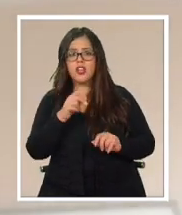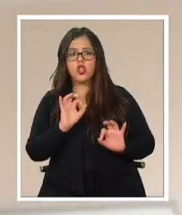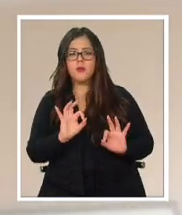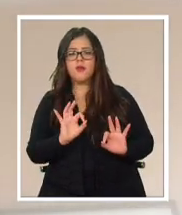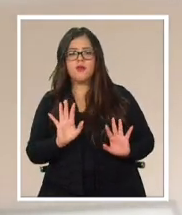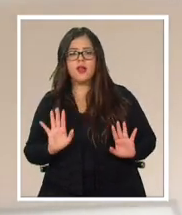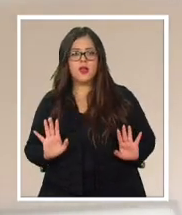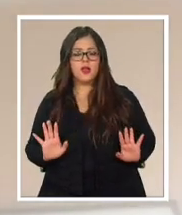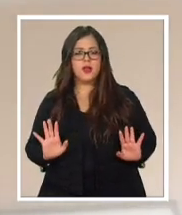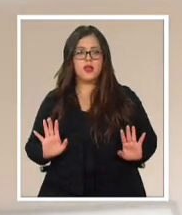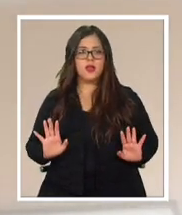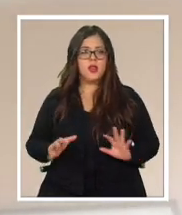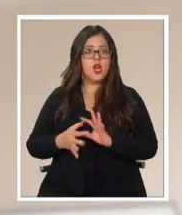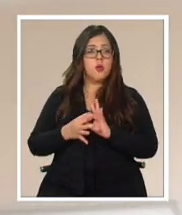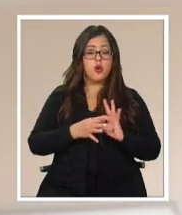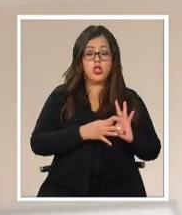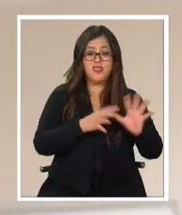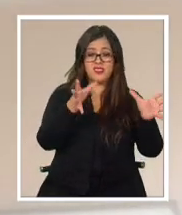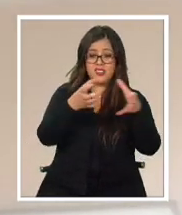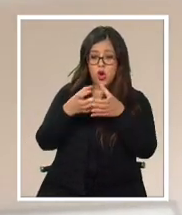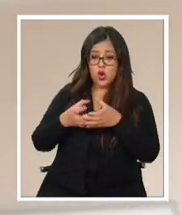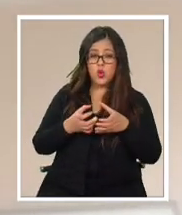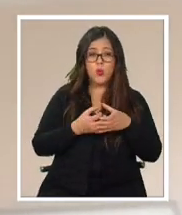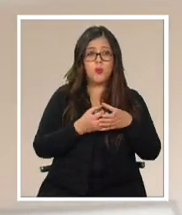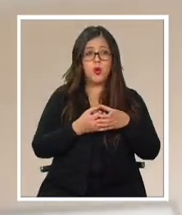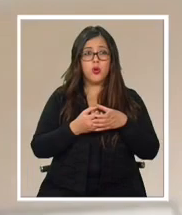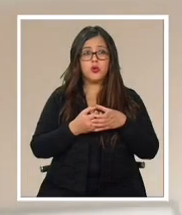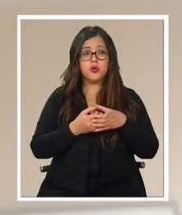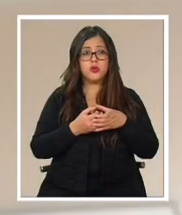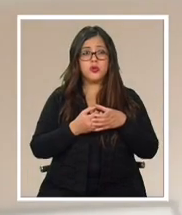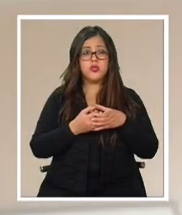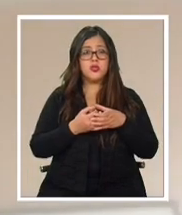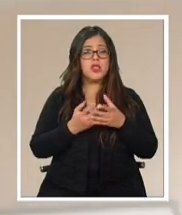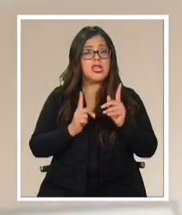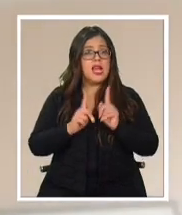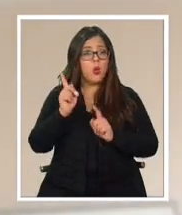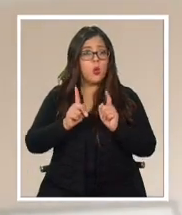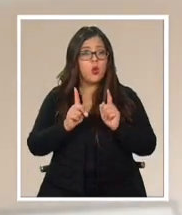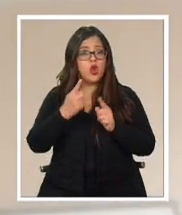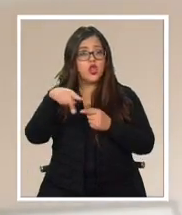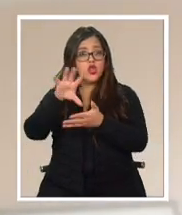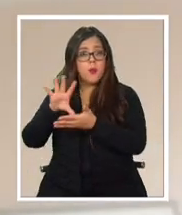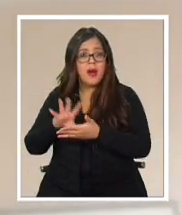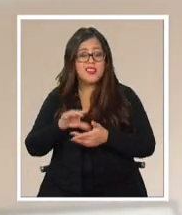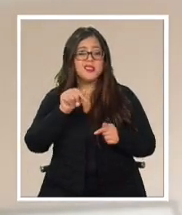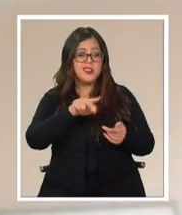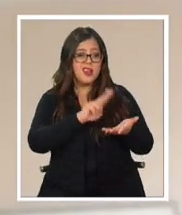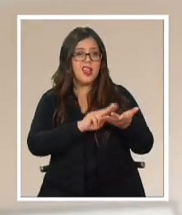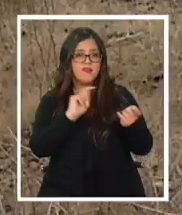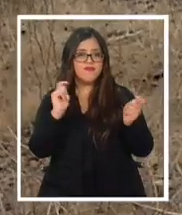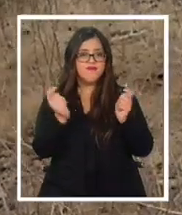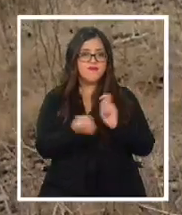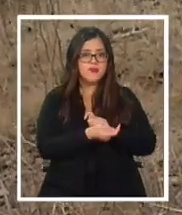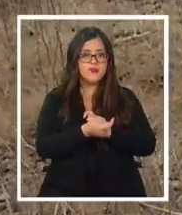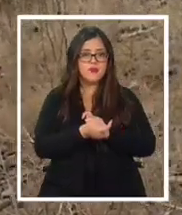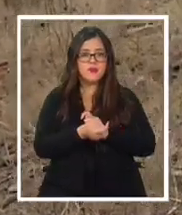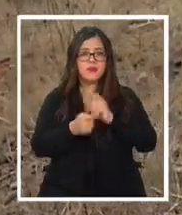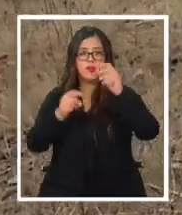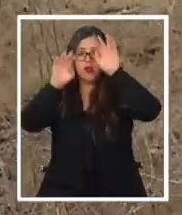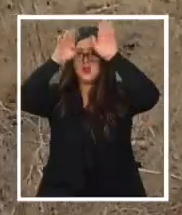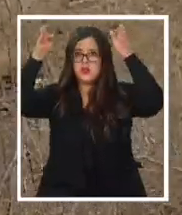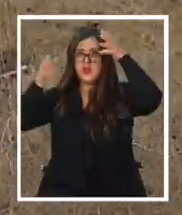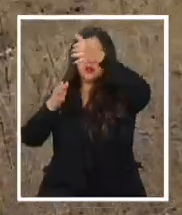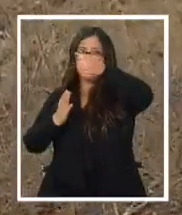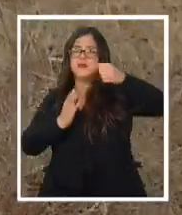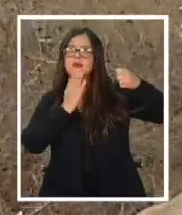de bandas incluso de tipo internacional esta es una realidad y lamentablemente también refrigerador